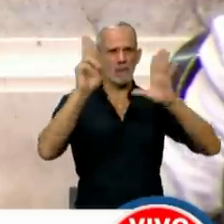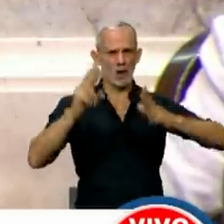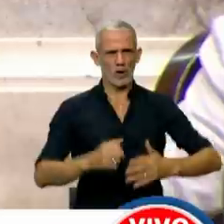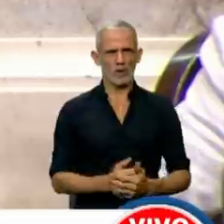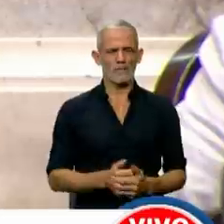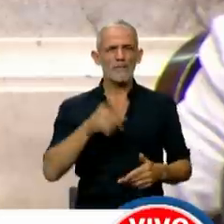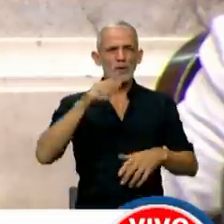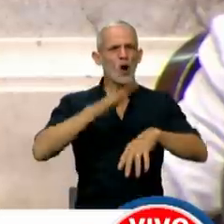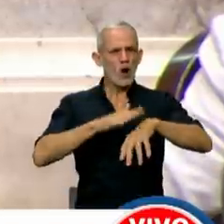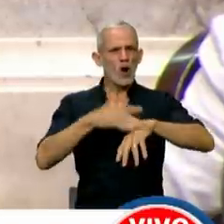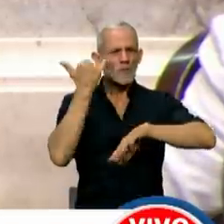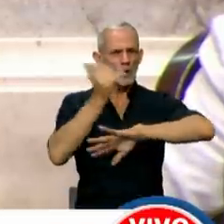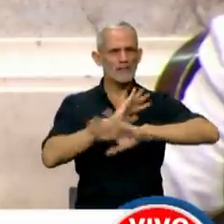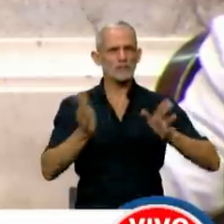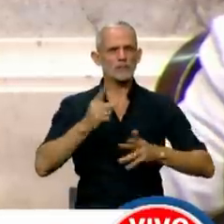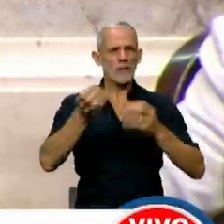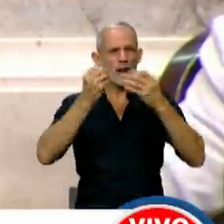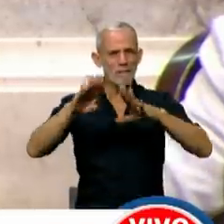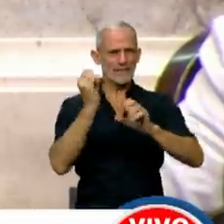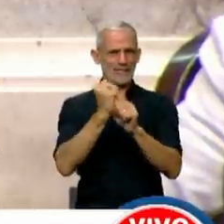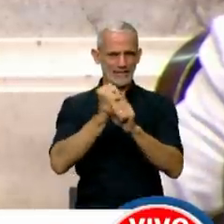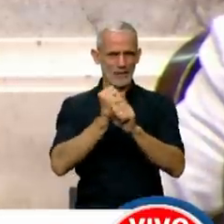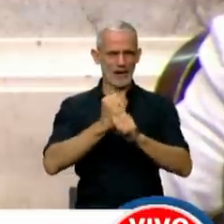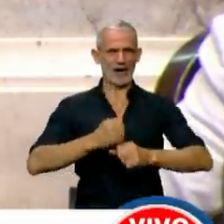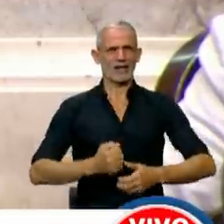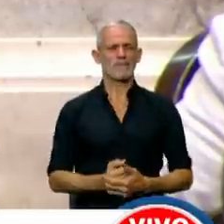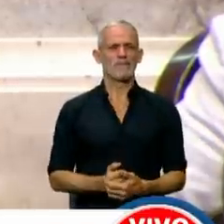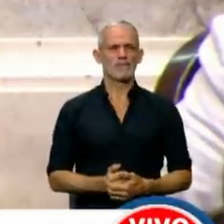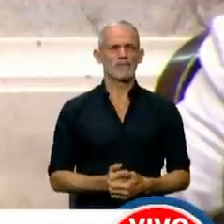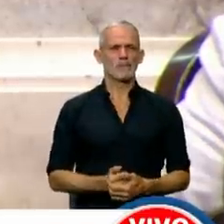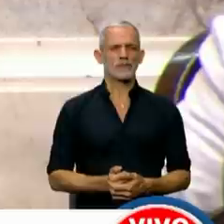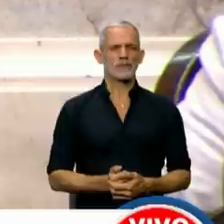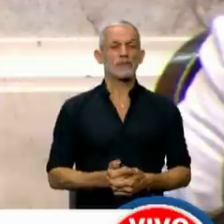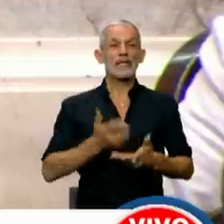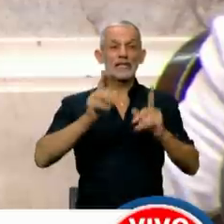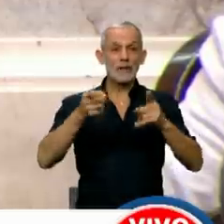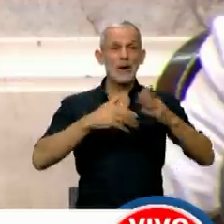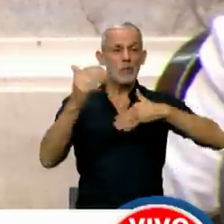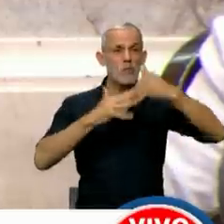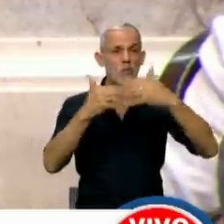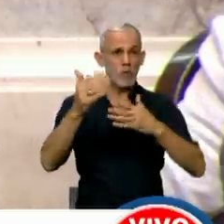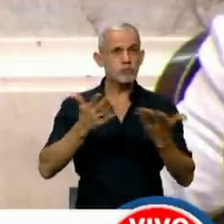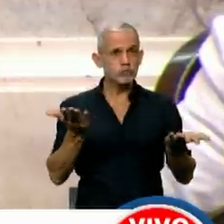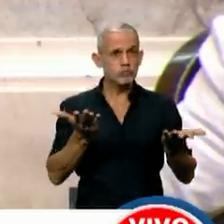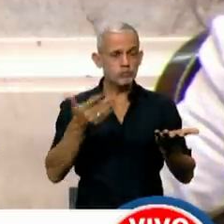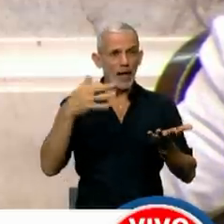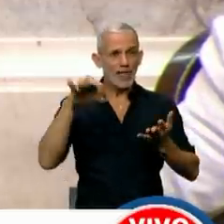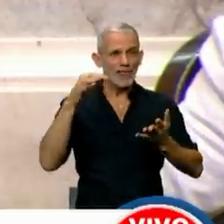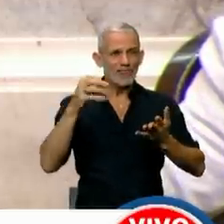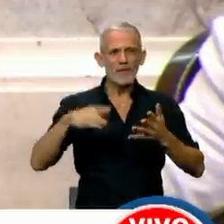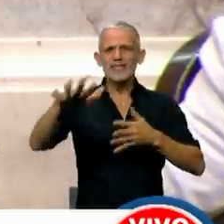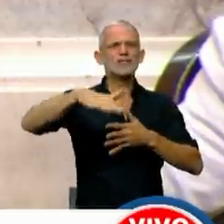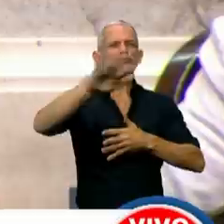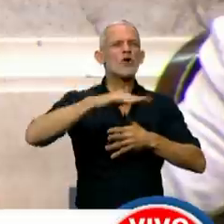eso ya hay un compromiso de comenzar a trabajar y lógicamente obras de infraestructura y de zona